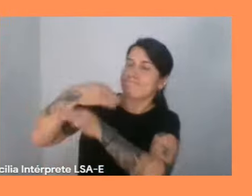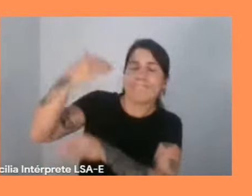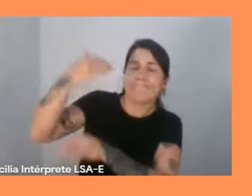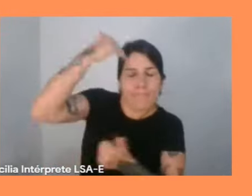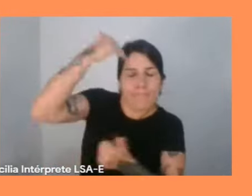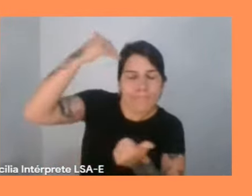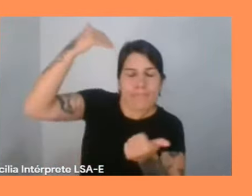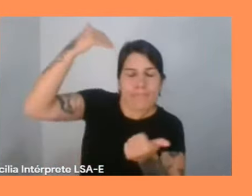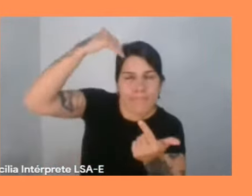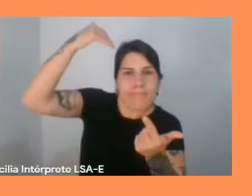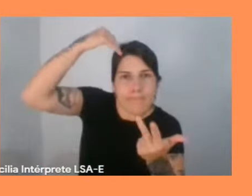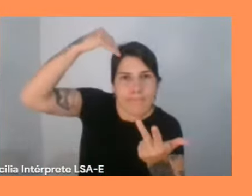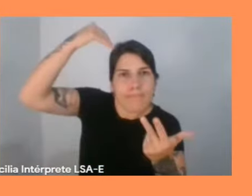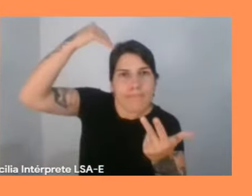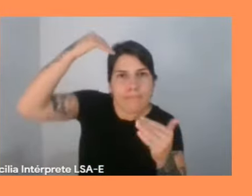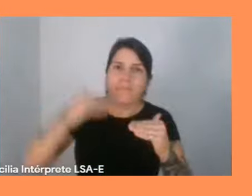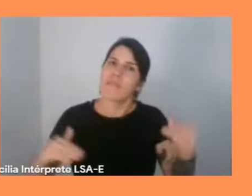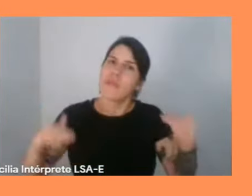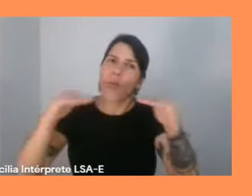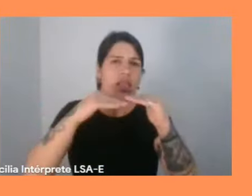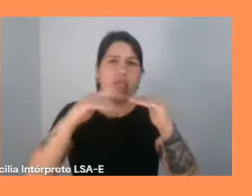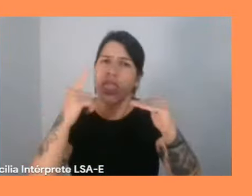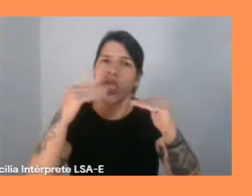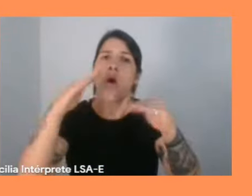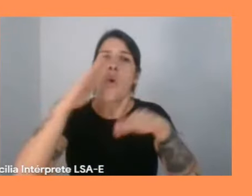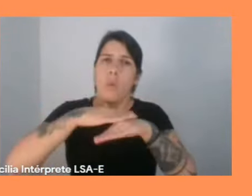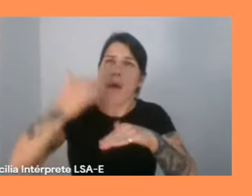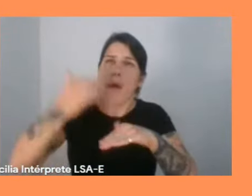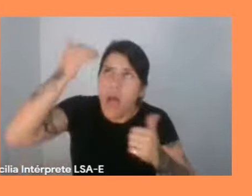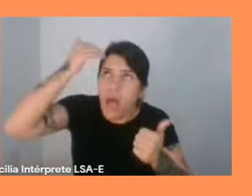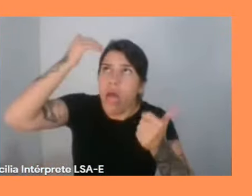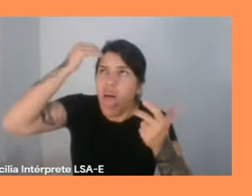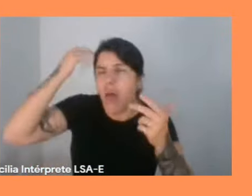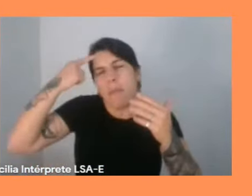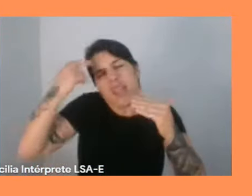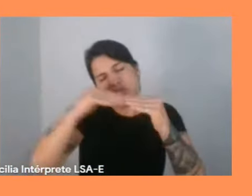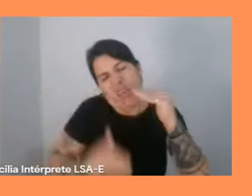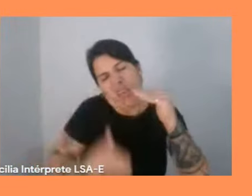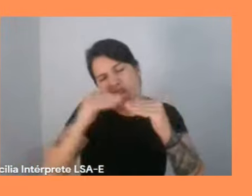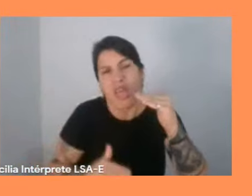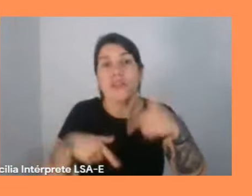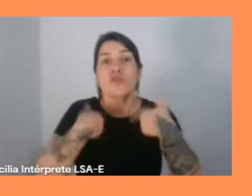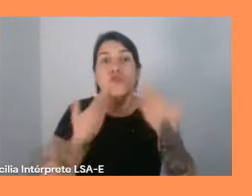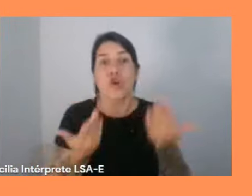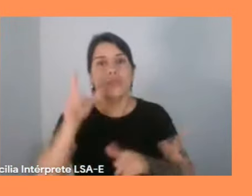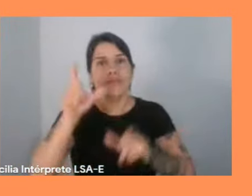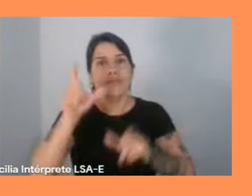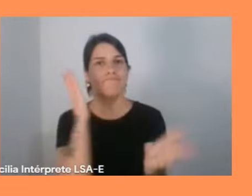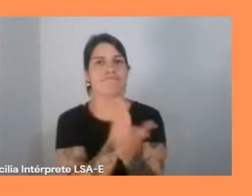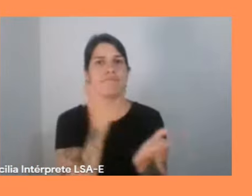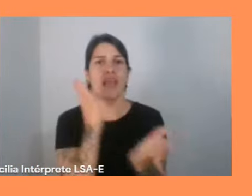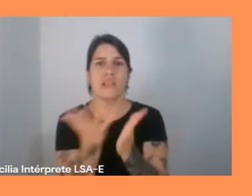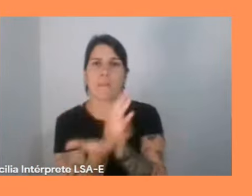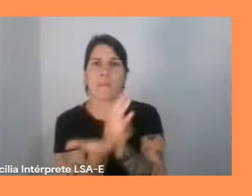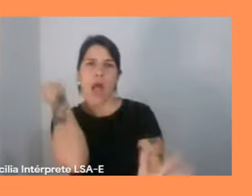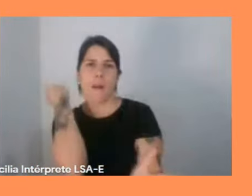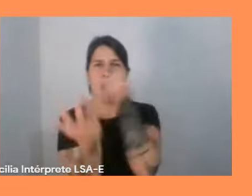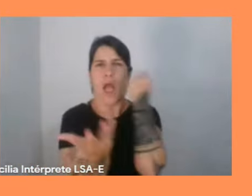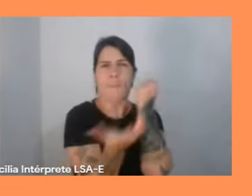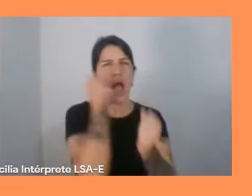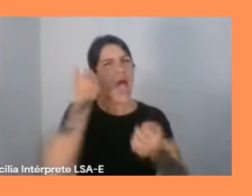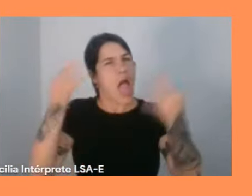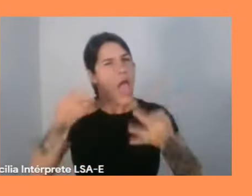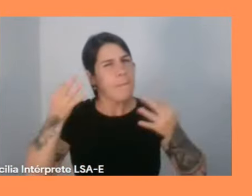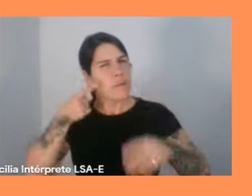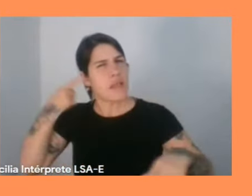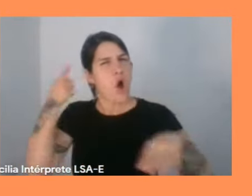las mujeres y a las identidades sexuales no heterosexuales, y enseñando a los varones a ocupar lugares de